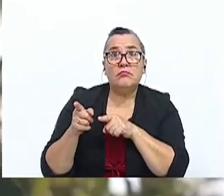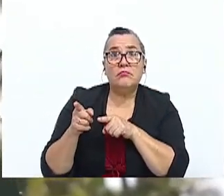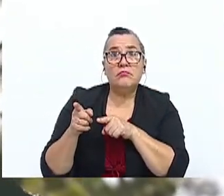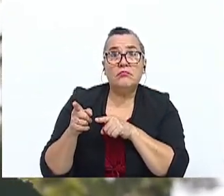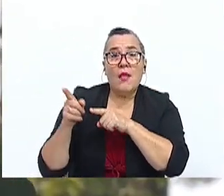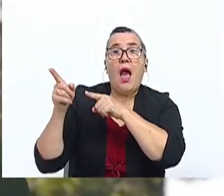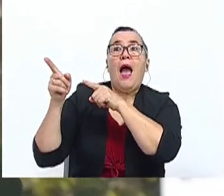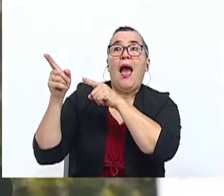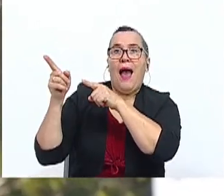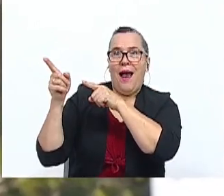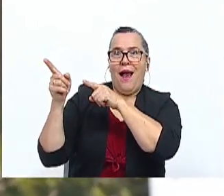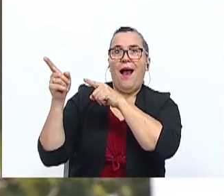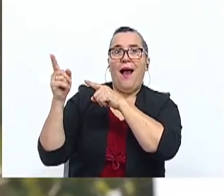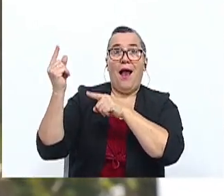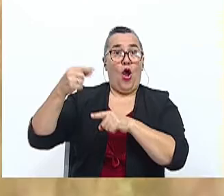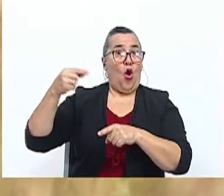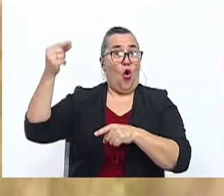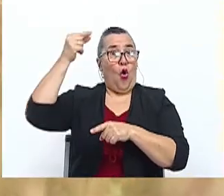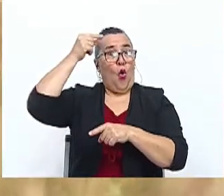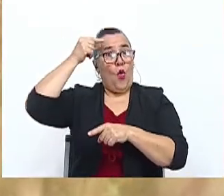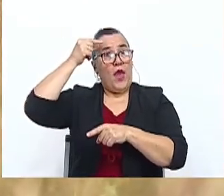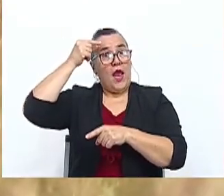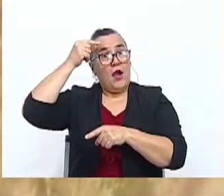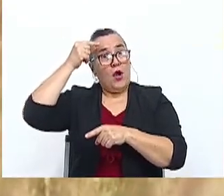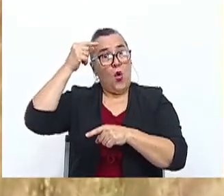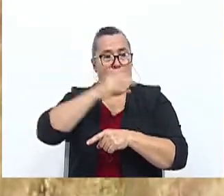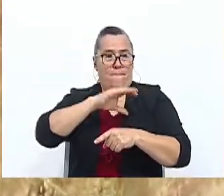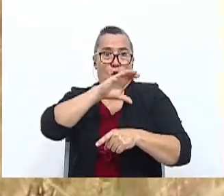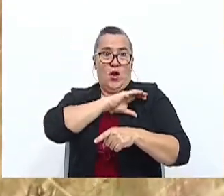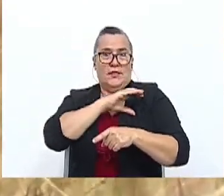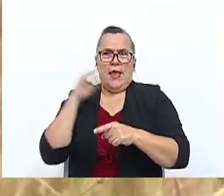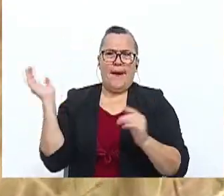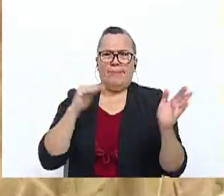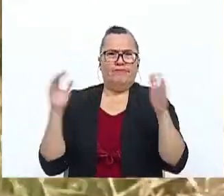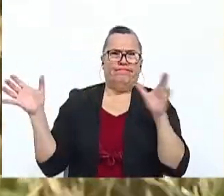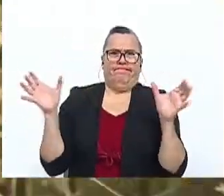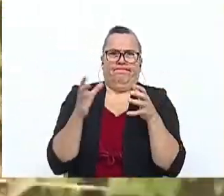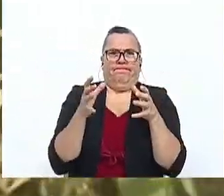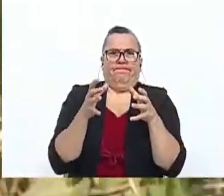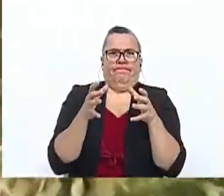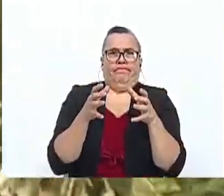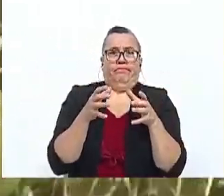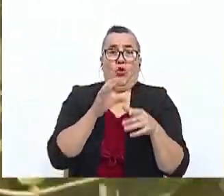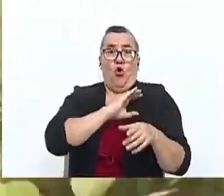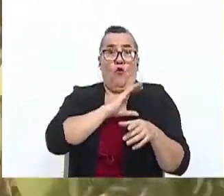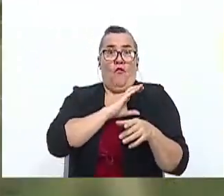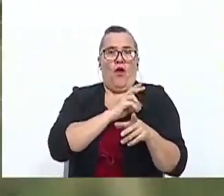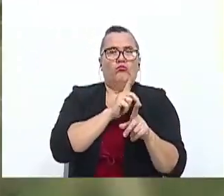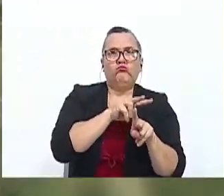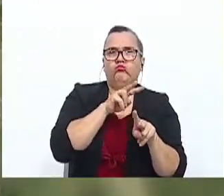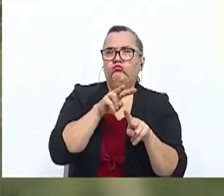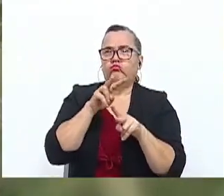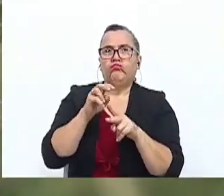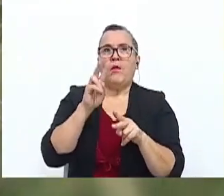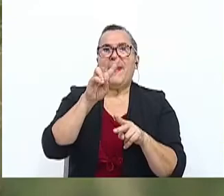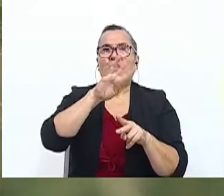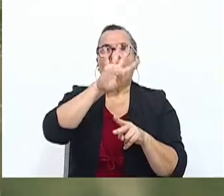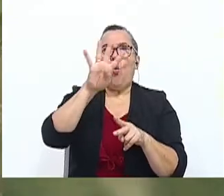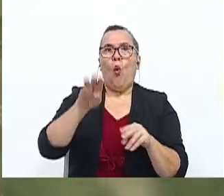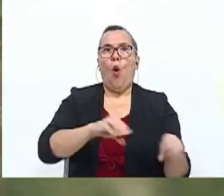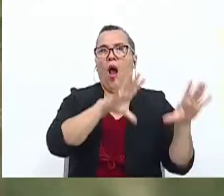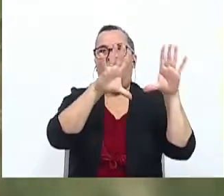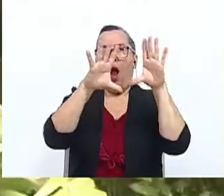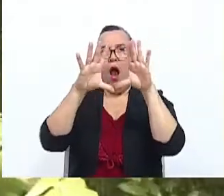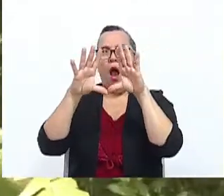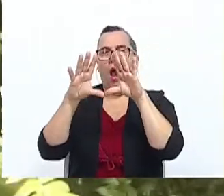El gobierno reforzó la presencia policial en la finca desde el año pasado. Los oficiales patrullan Cruzitas las 24 horas, en